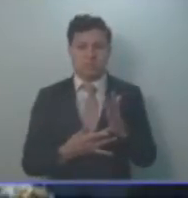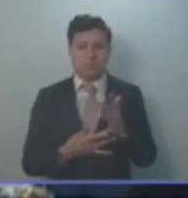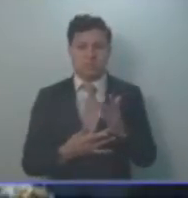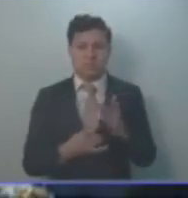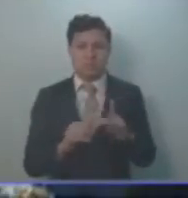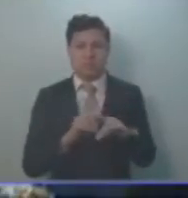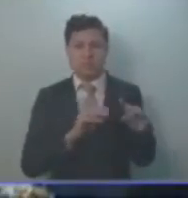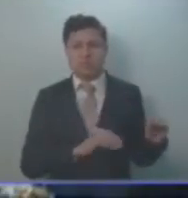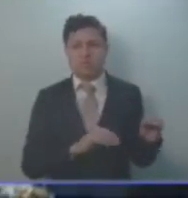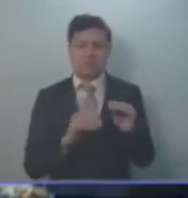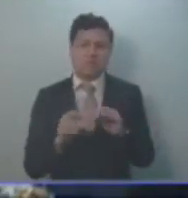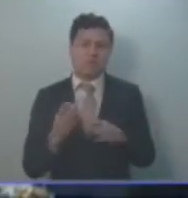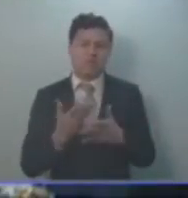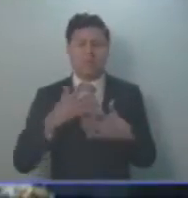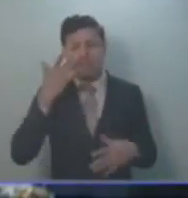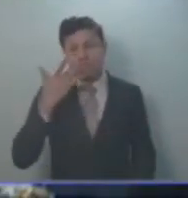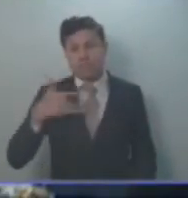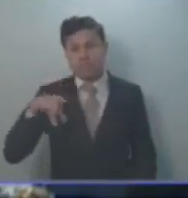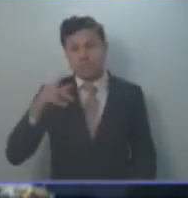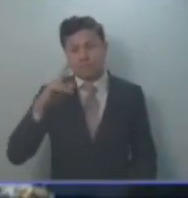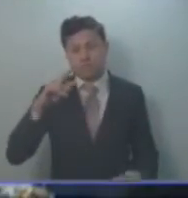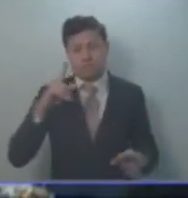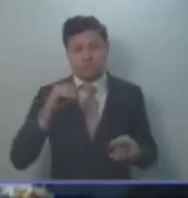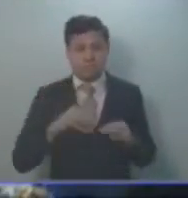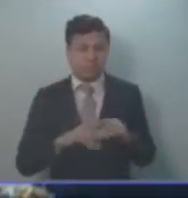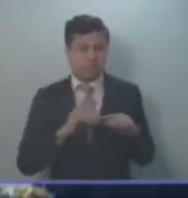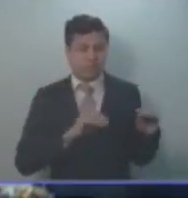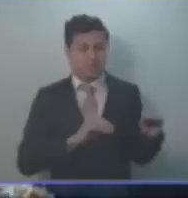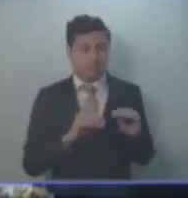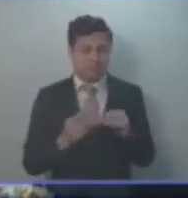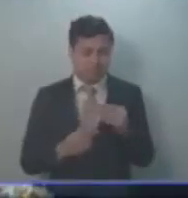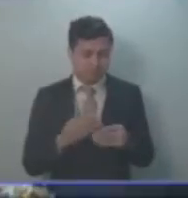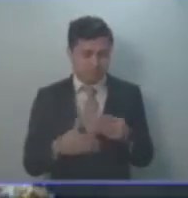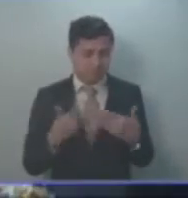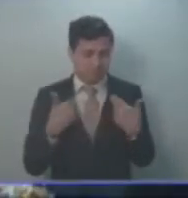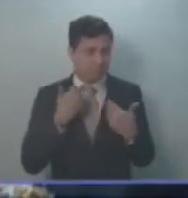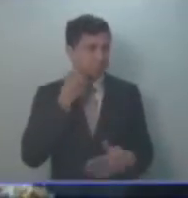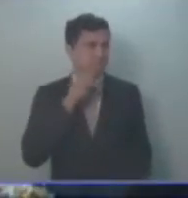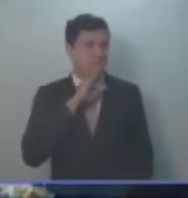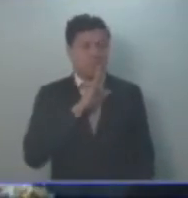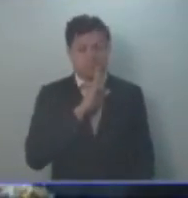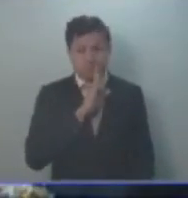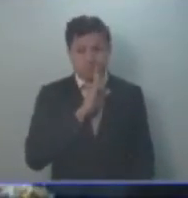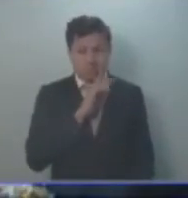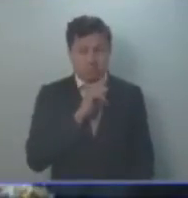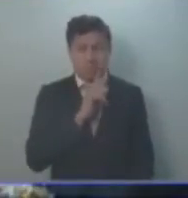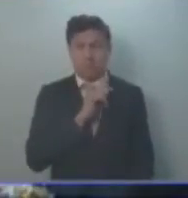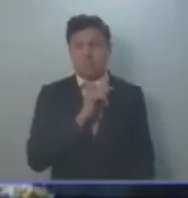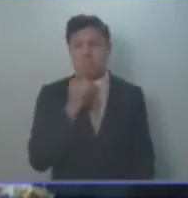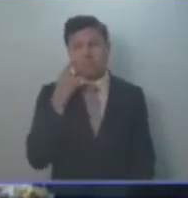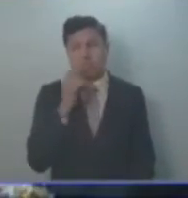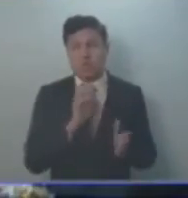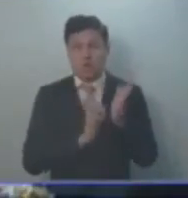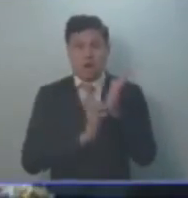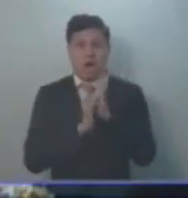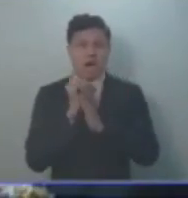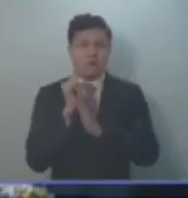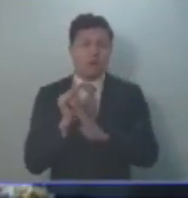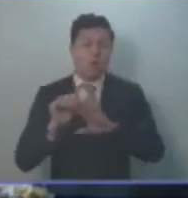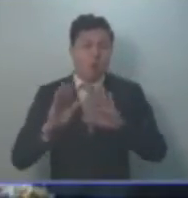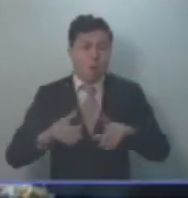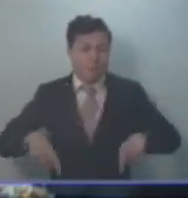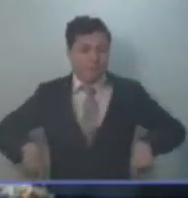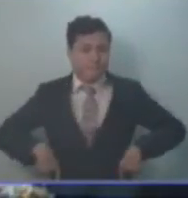especializada previa validación de su médico tratante, como es el caso del cáncer y la insuficiencia